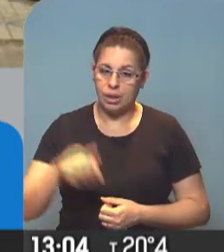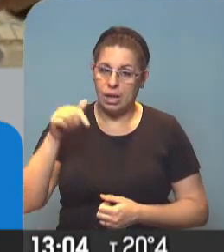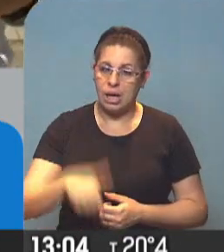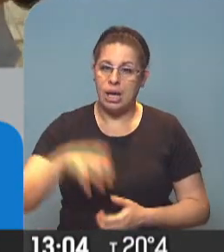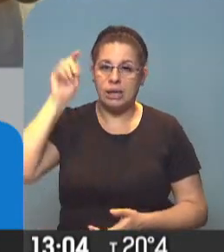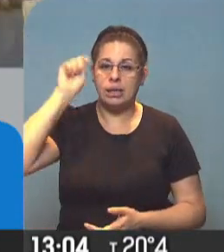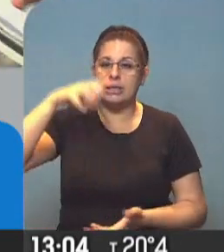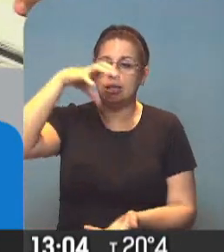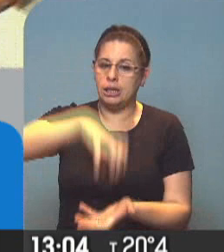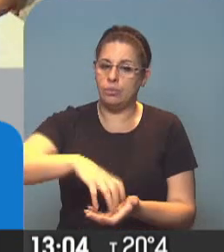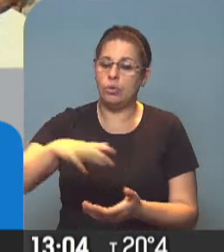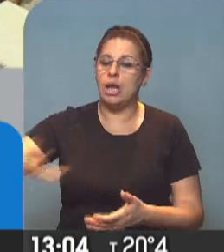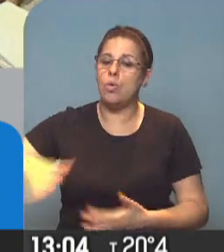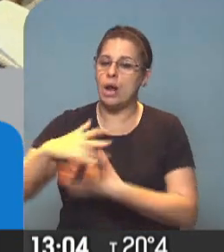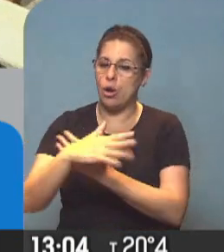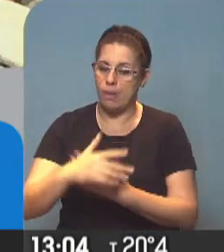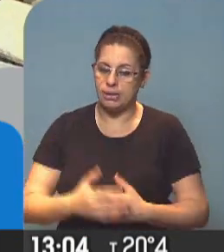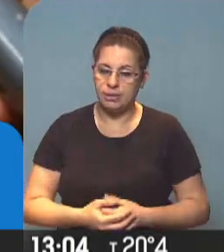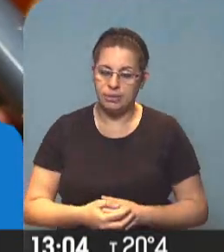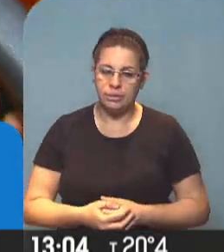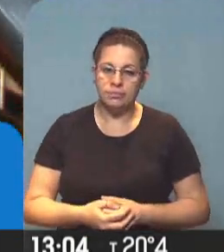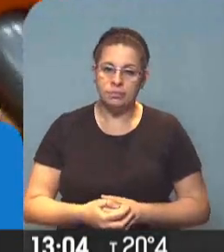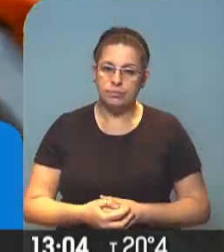los tribunales de lomas de zamora